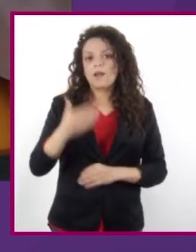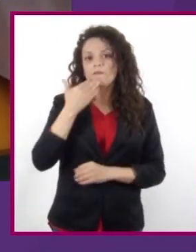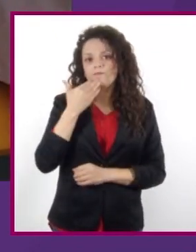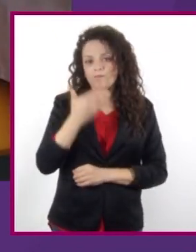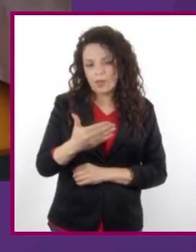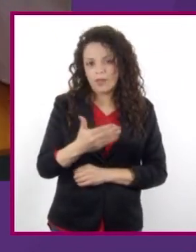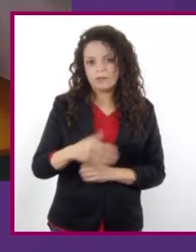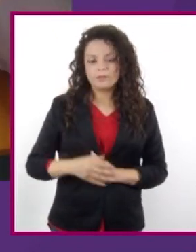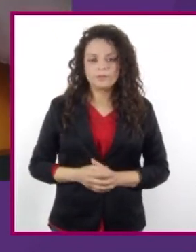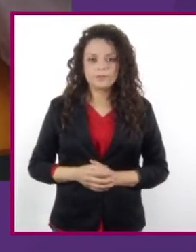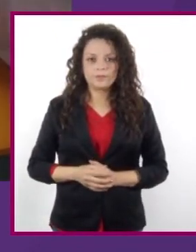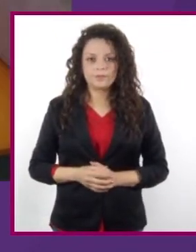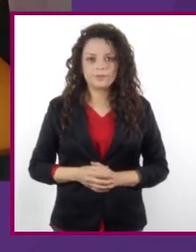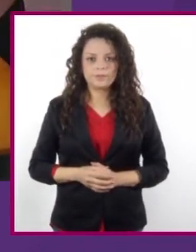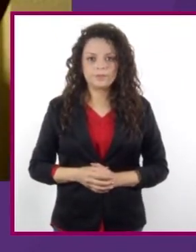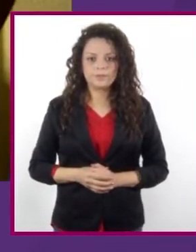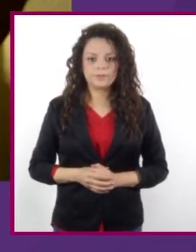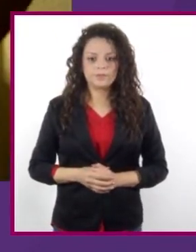fluidez óptima.